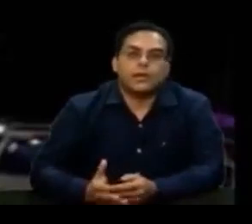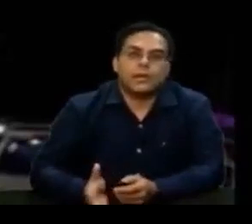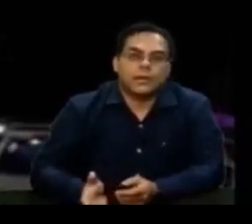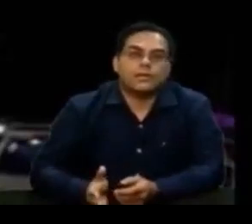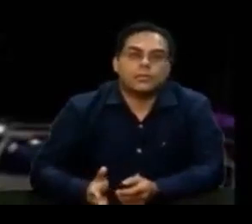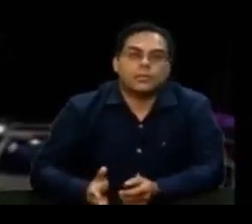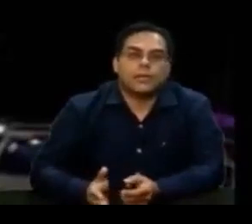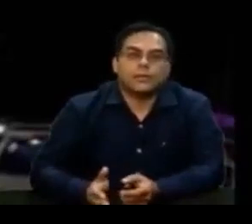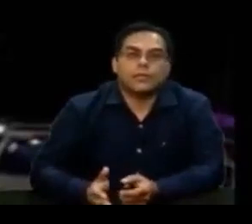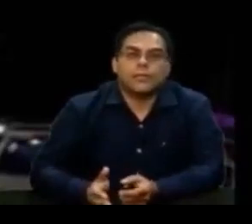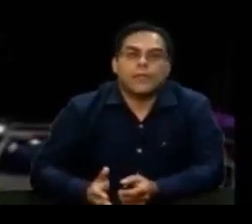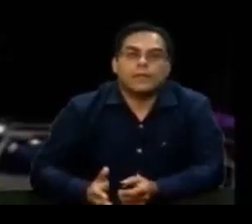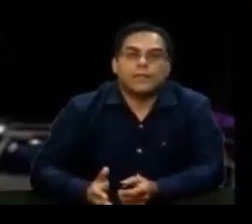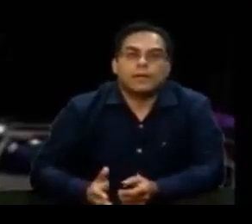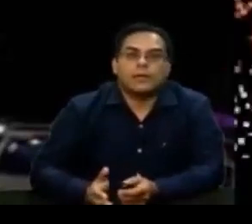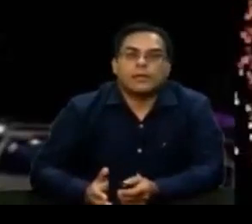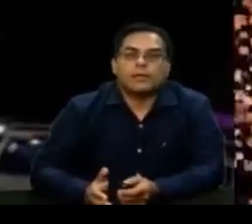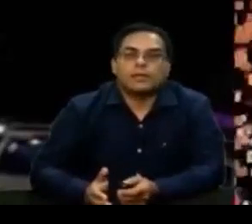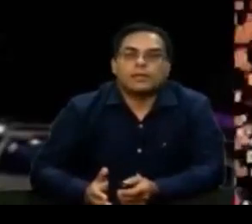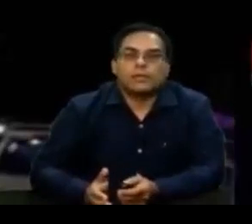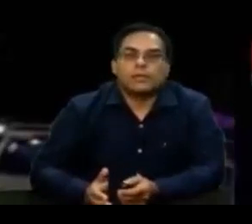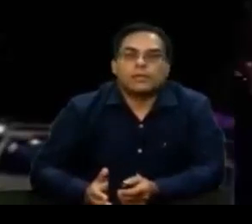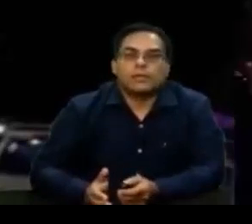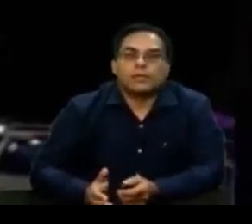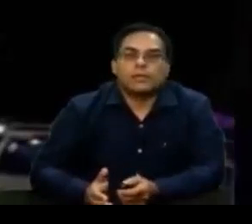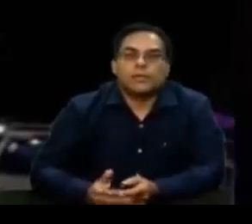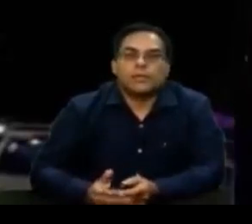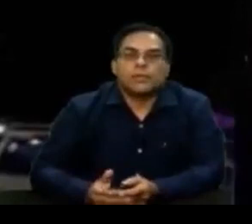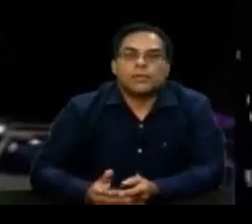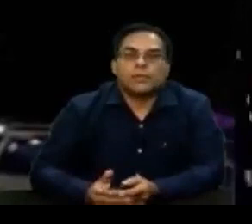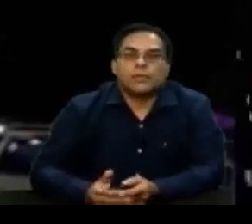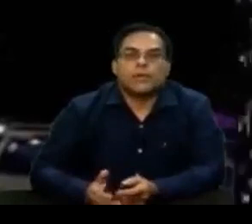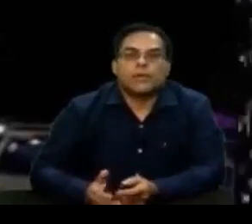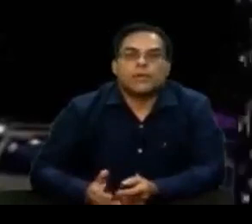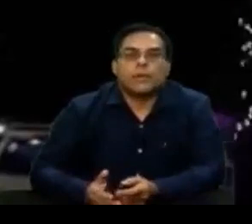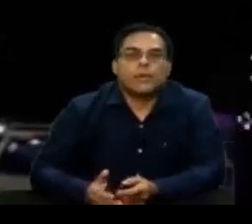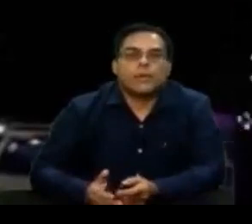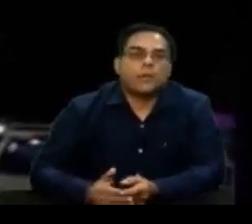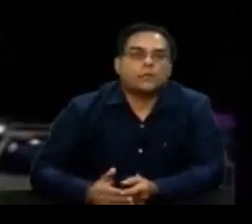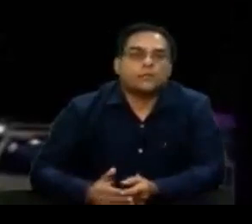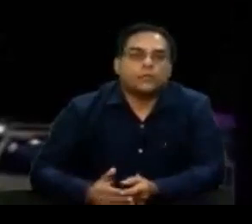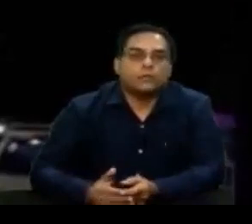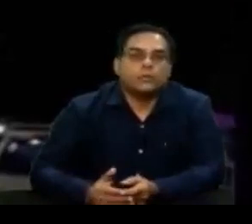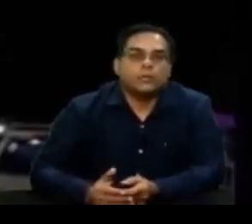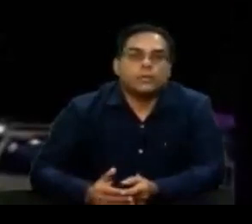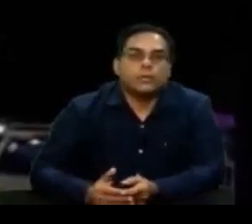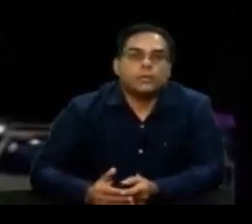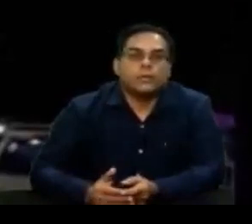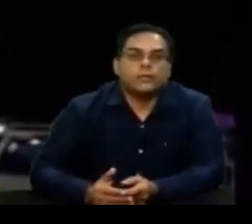que le dé resultado, ¿no? Bueno, entonces hacemos el abordaje y colocamos